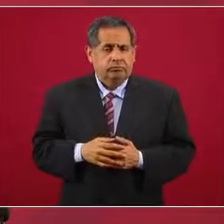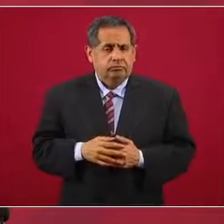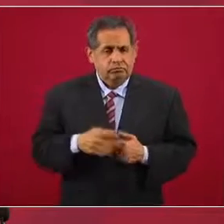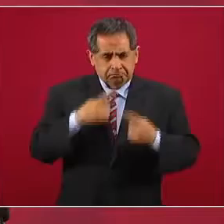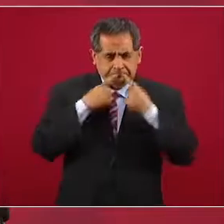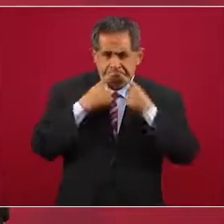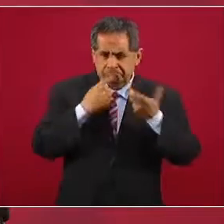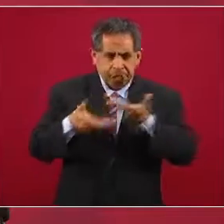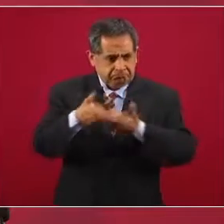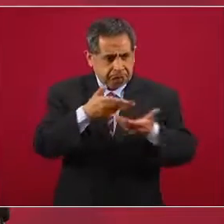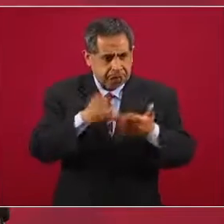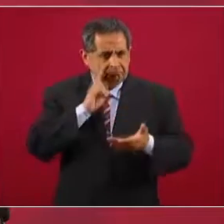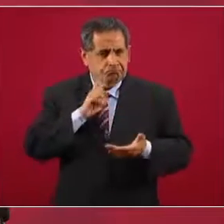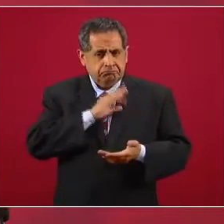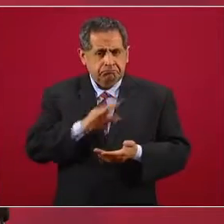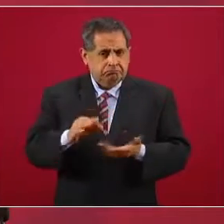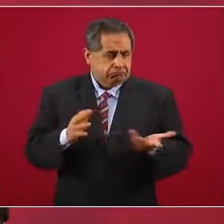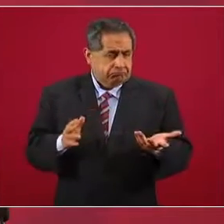expresidente,